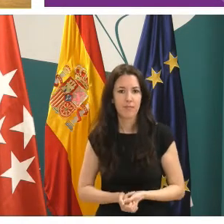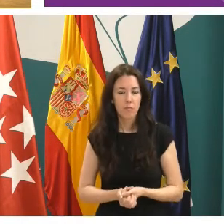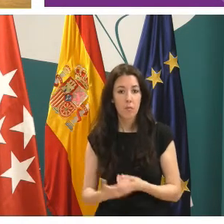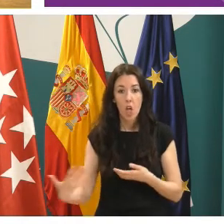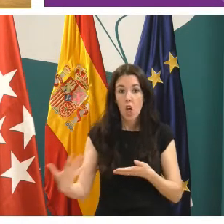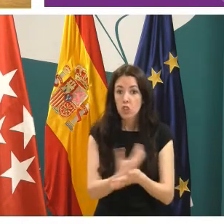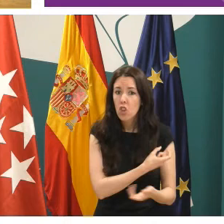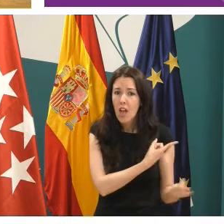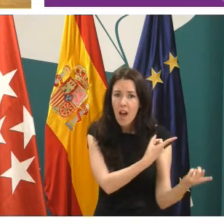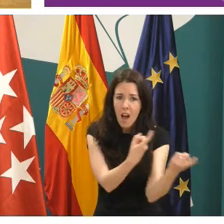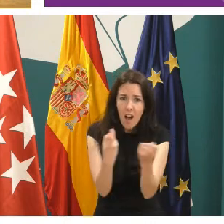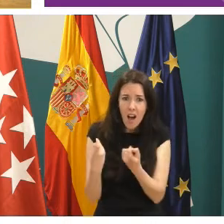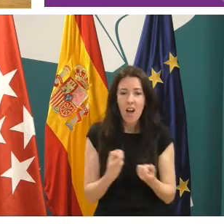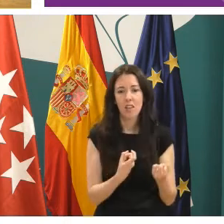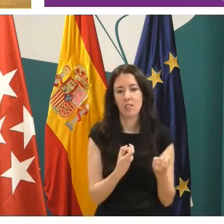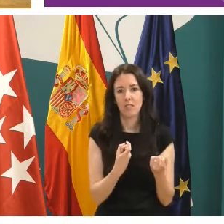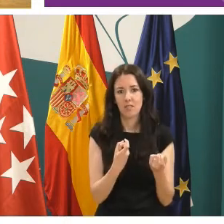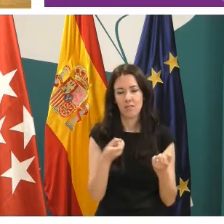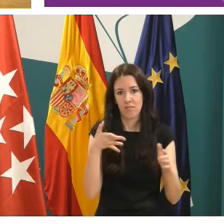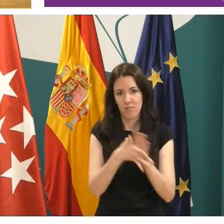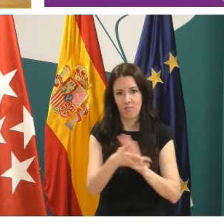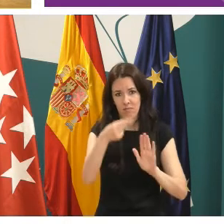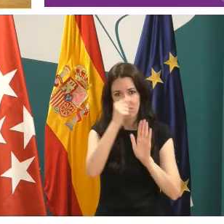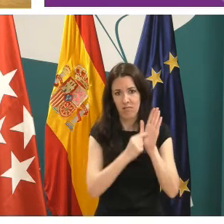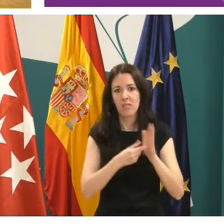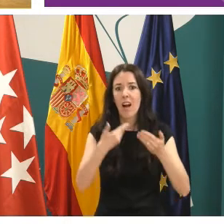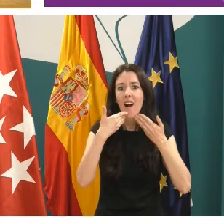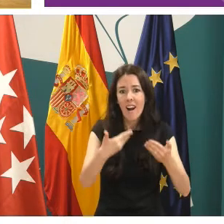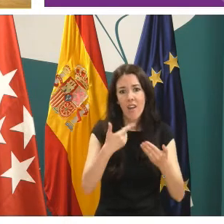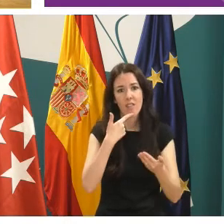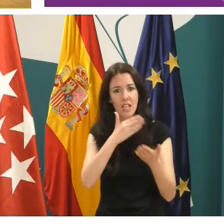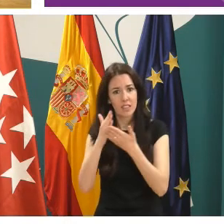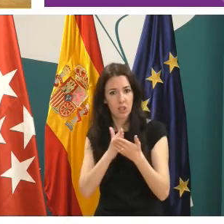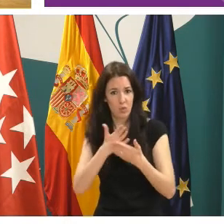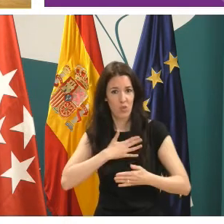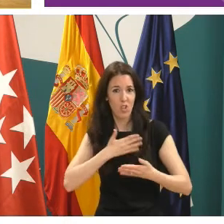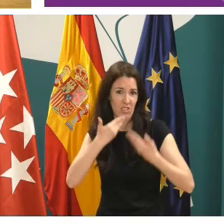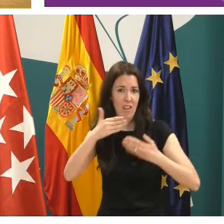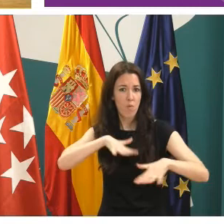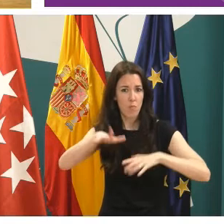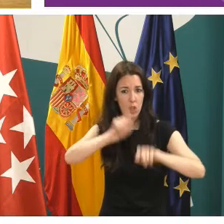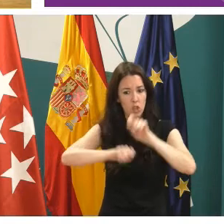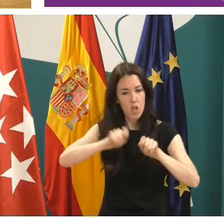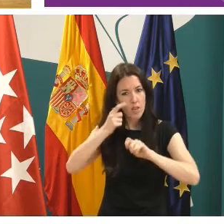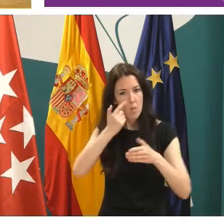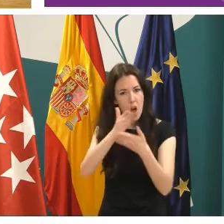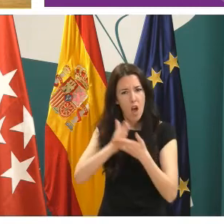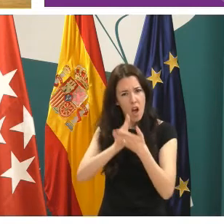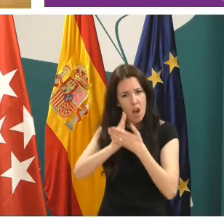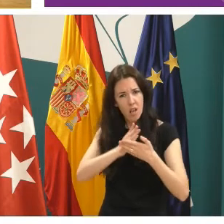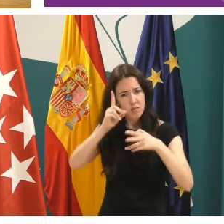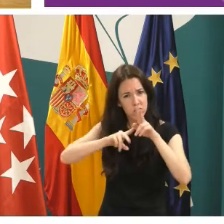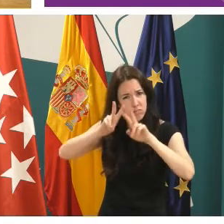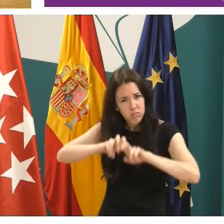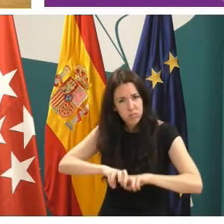Todas estas necesidades, bueno, pues se marcan gracias a estudios que el movimiento asociativo lleva a cabo, ¿no?, con apoyos de